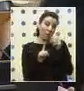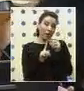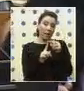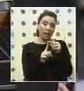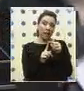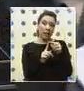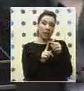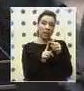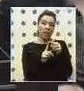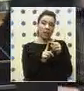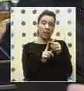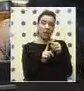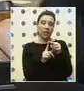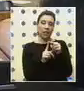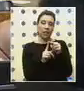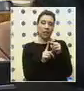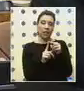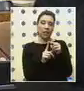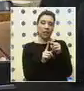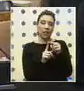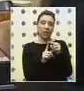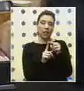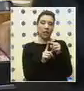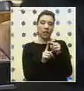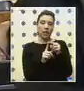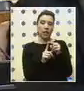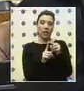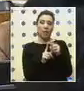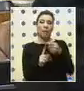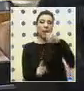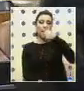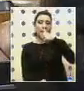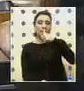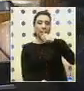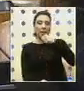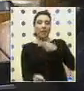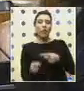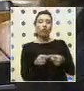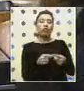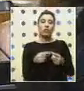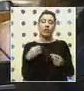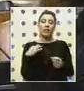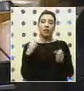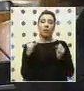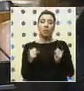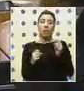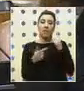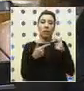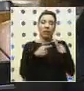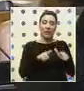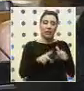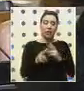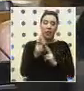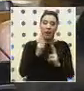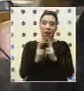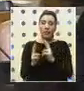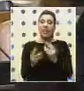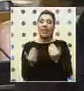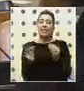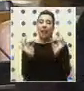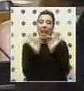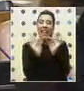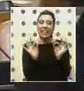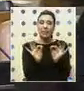sector privado como la sociedad civil puedan tener un espacio de interlocución, requiere de una